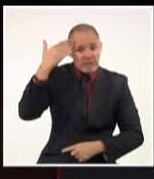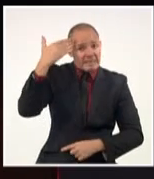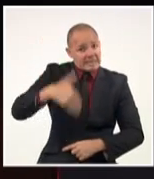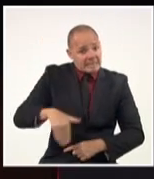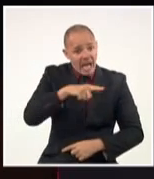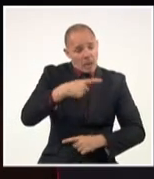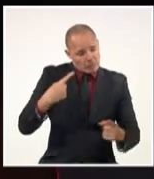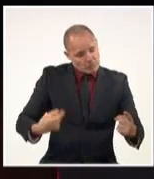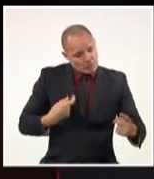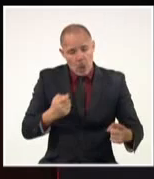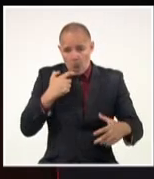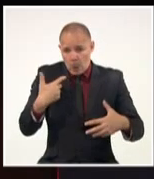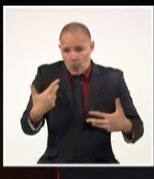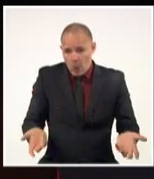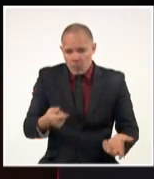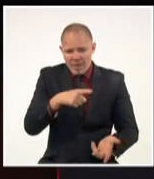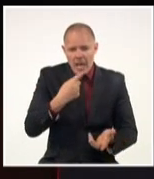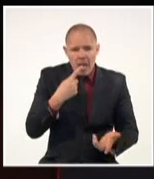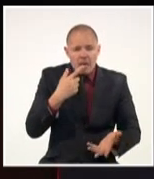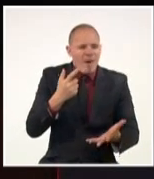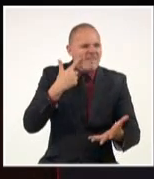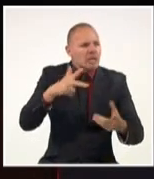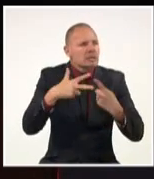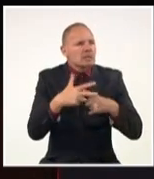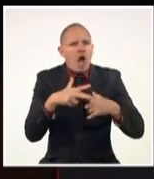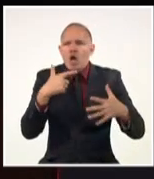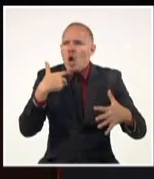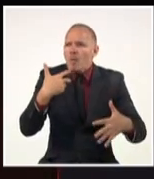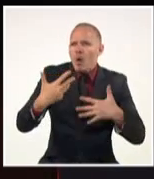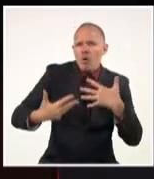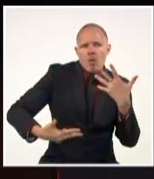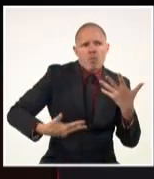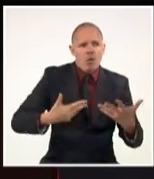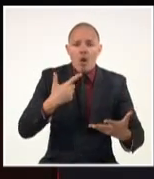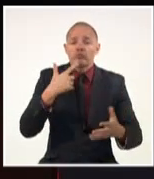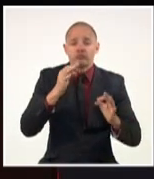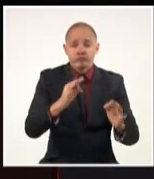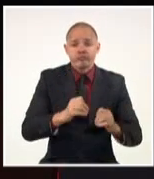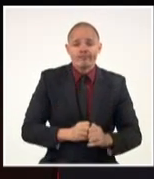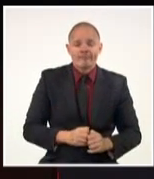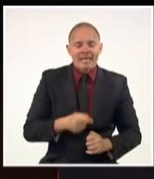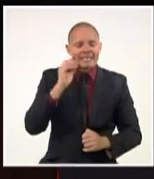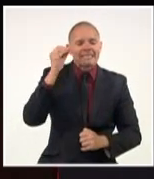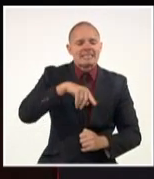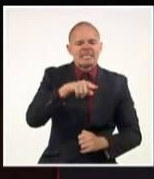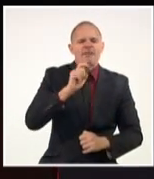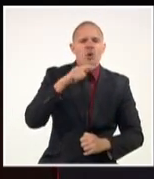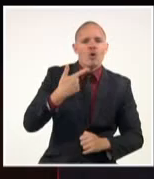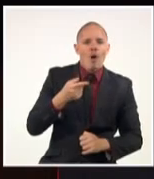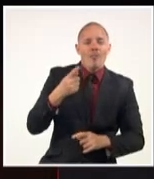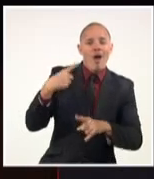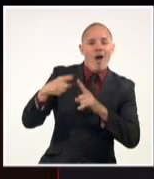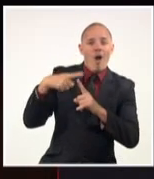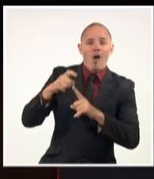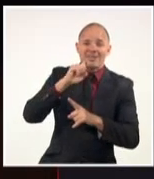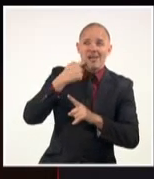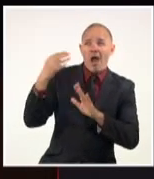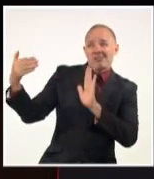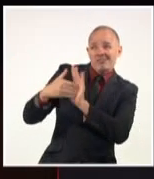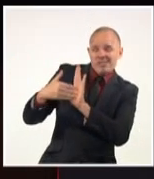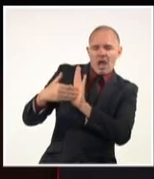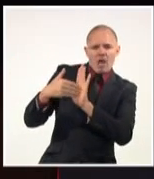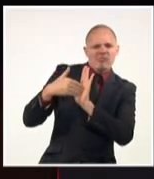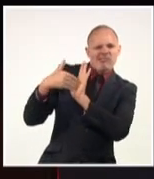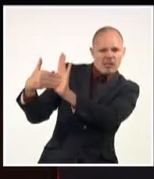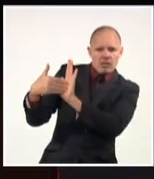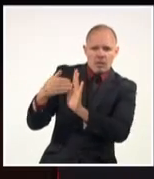admirables, convencidos de que sí se puede derrotar a un mismo tiempo la agresión externa y los frenos